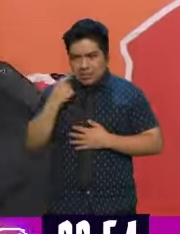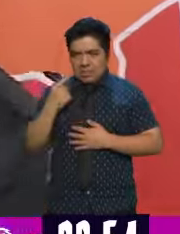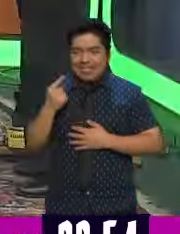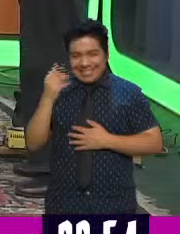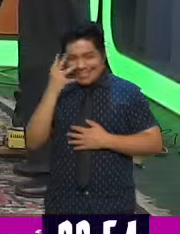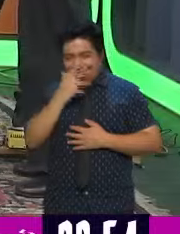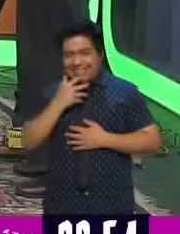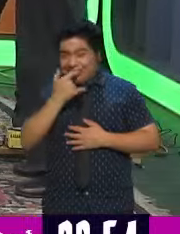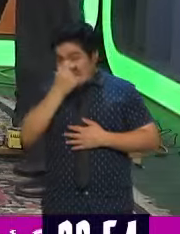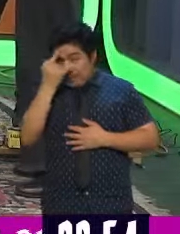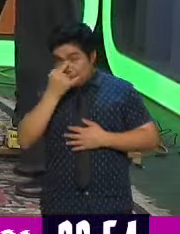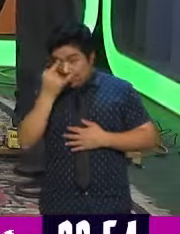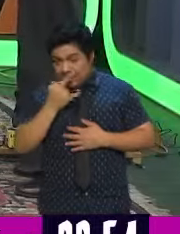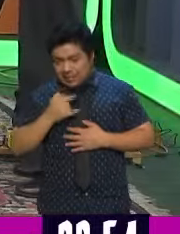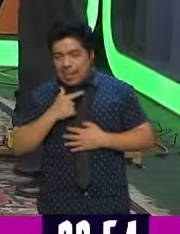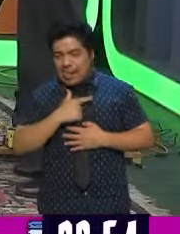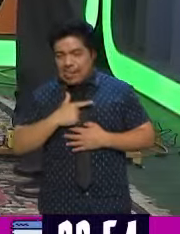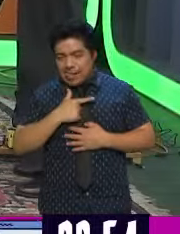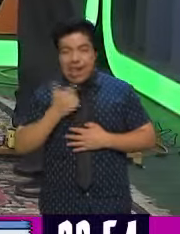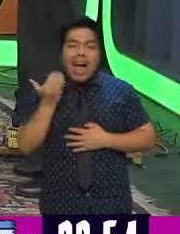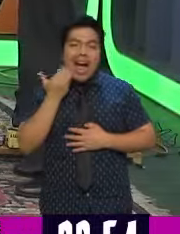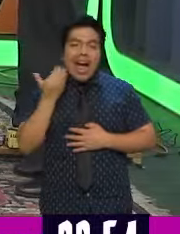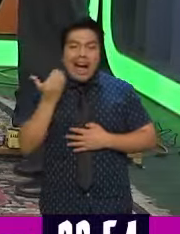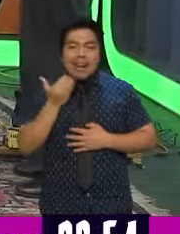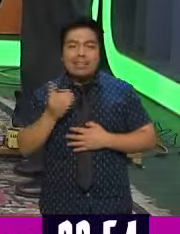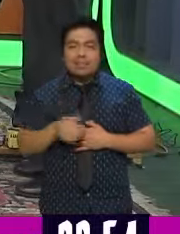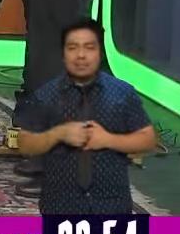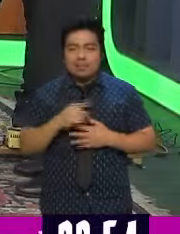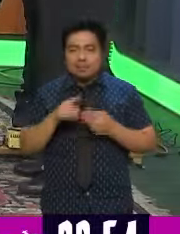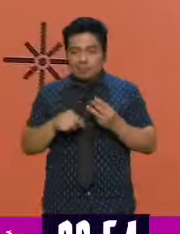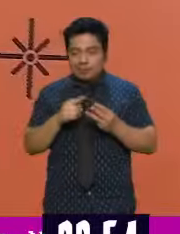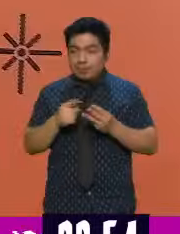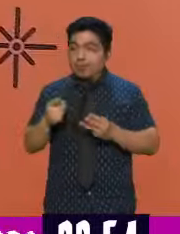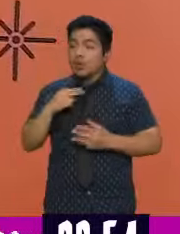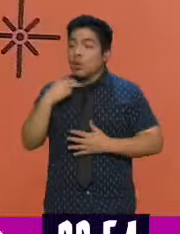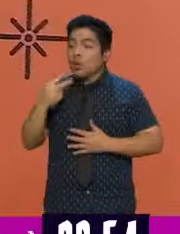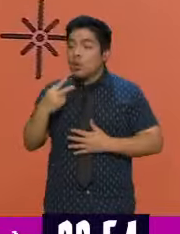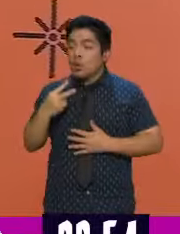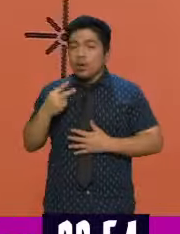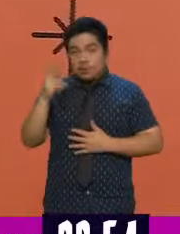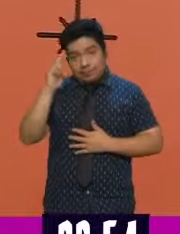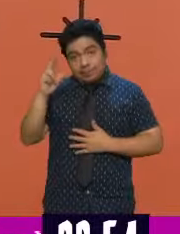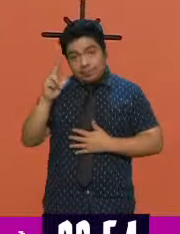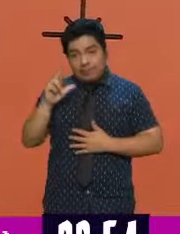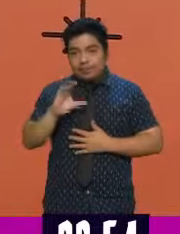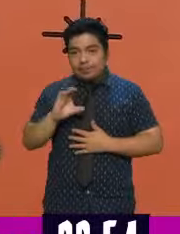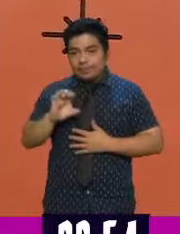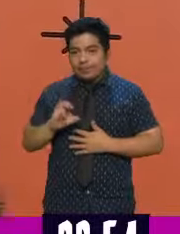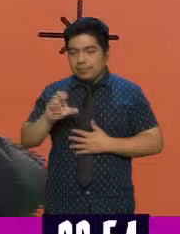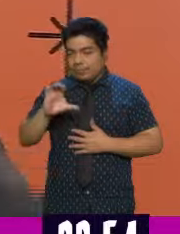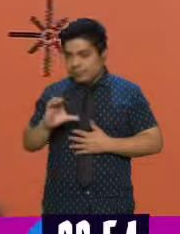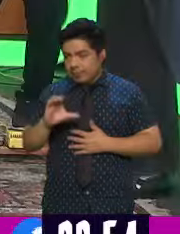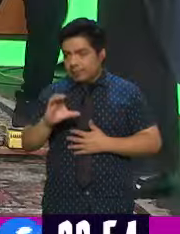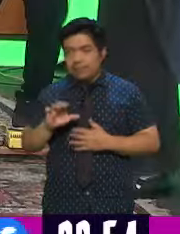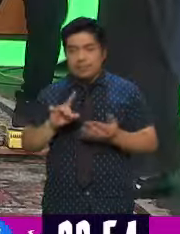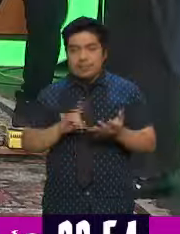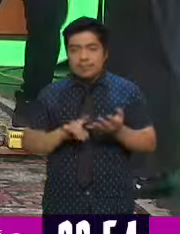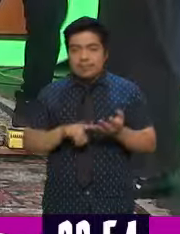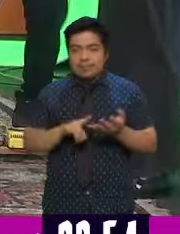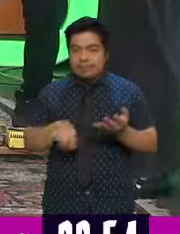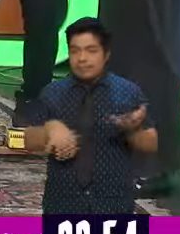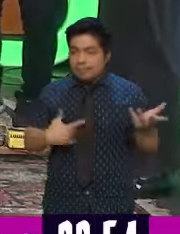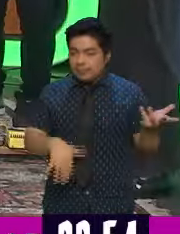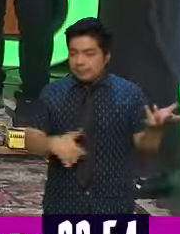compañero. Está máscara. Chida, sí, sí, nada más está que bien chida, como... chida. Da repelús, da repelús en la voz. Hola, yo soy Celik, mucho gusto. Celik, y acá en